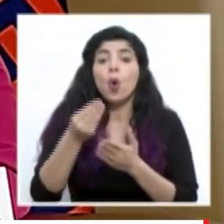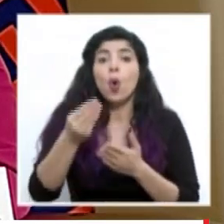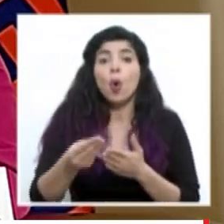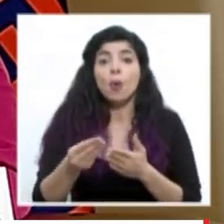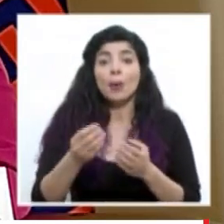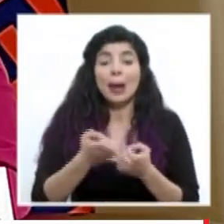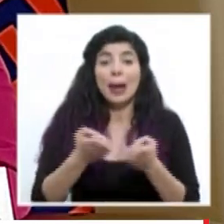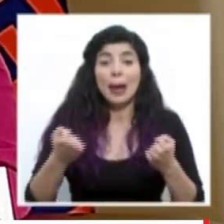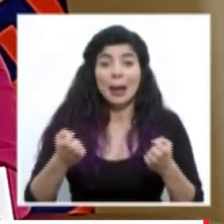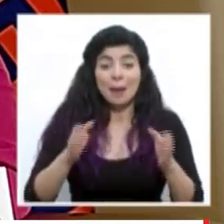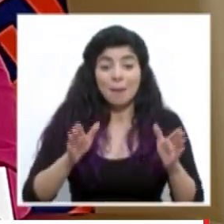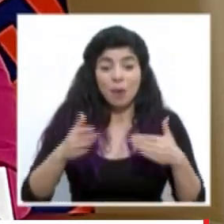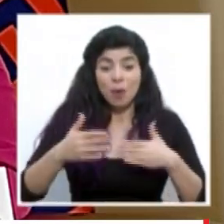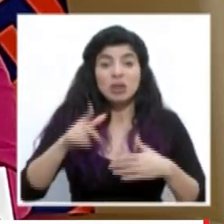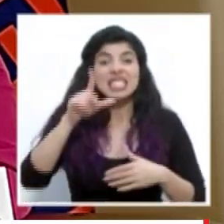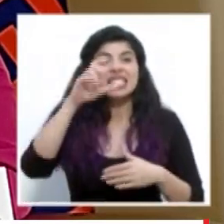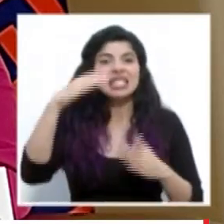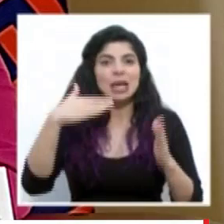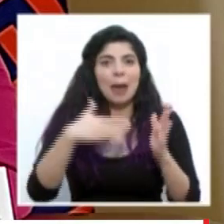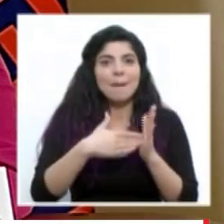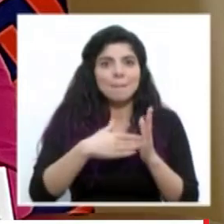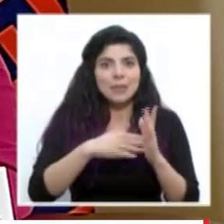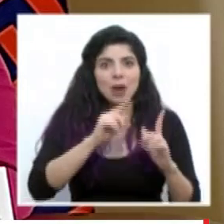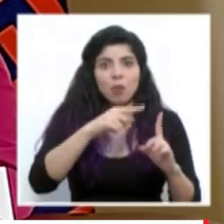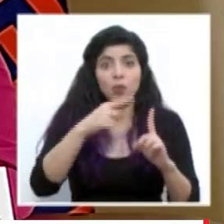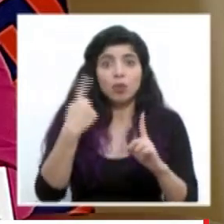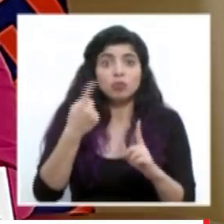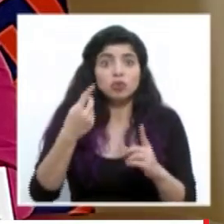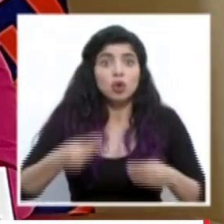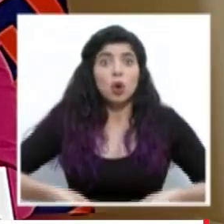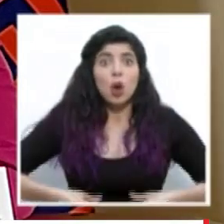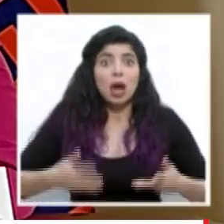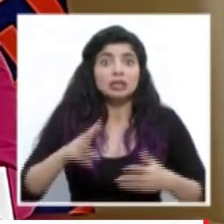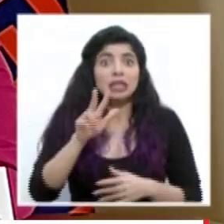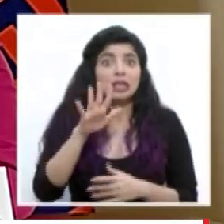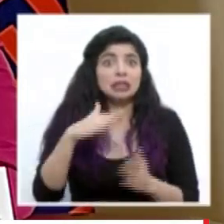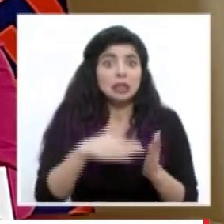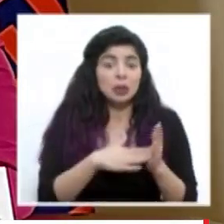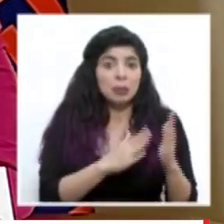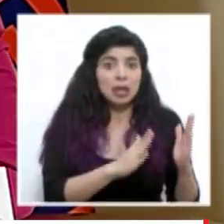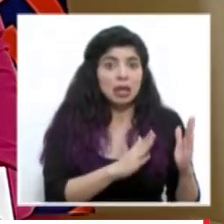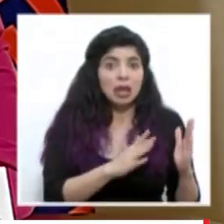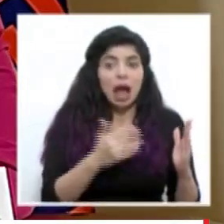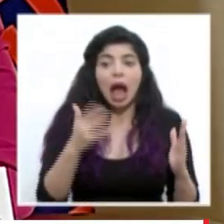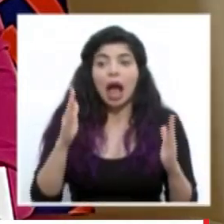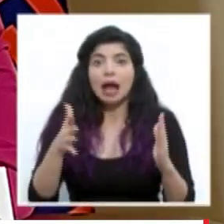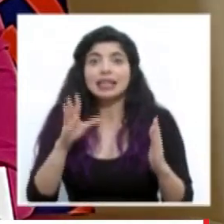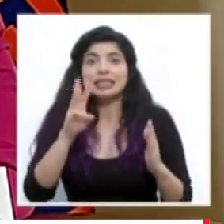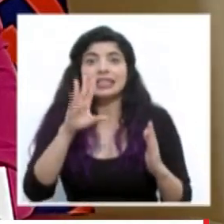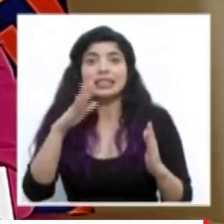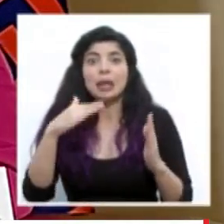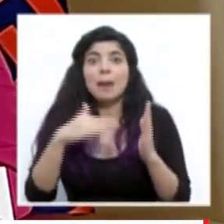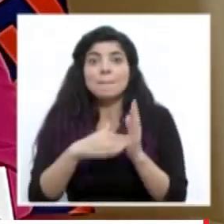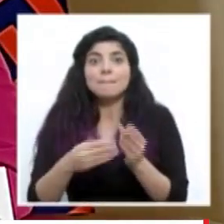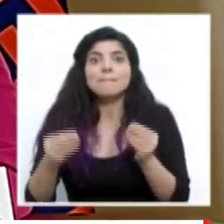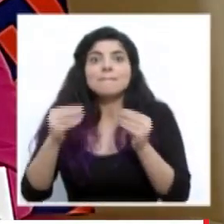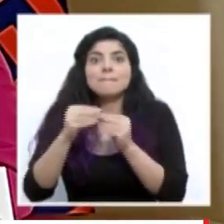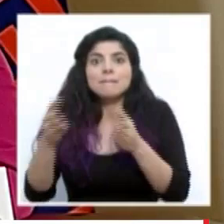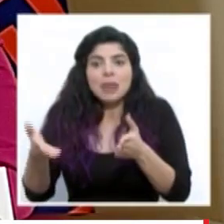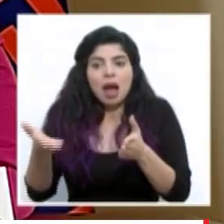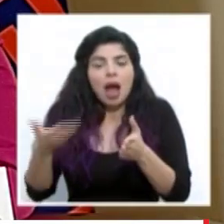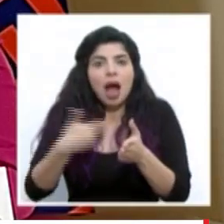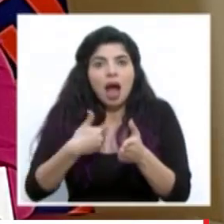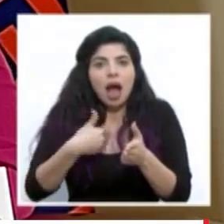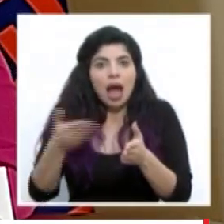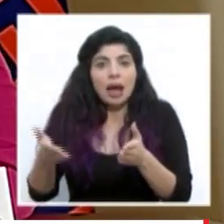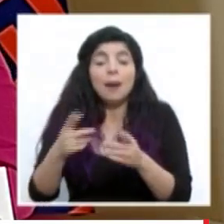para este equipo de alto volumen fue de 100.000 pruebas, solo hemos gastado 35.000. Tenemos 65,000 más de la compra